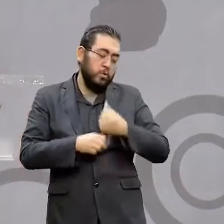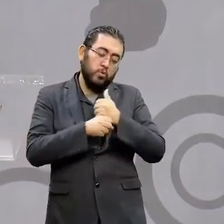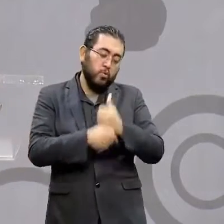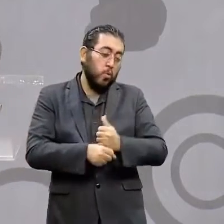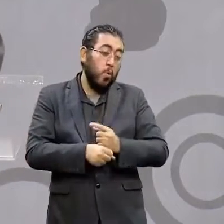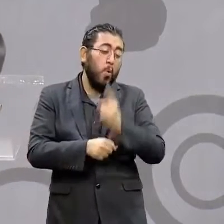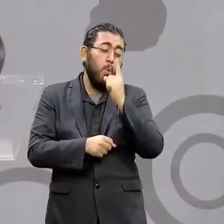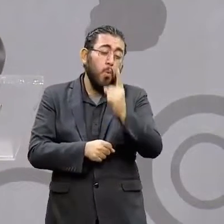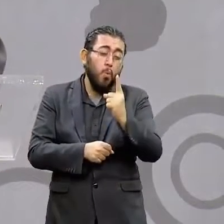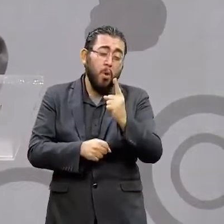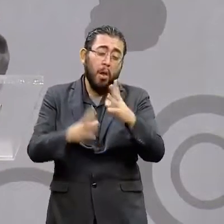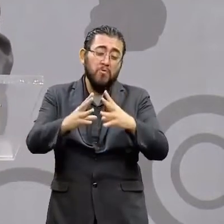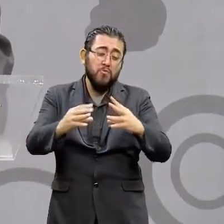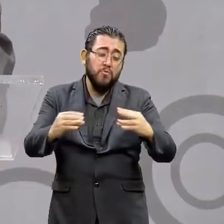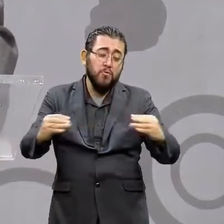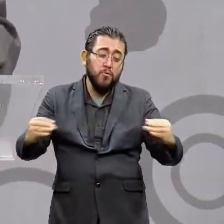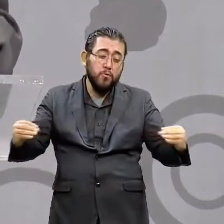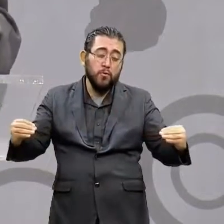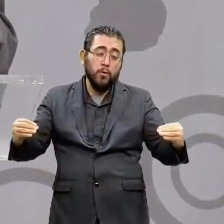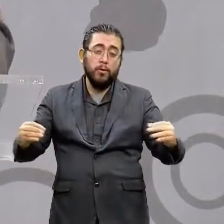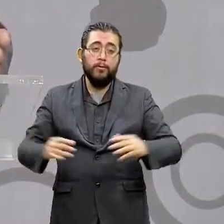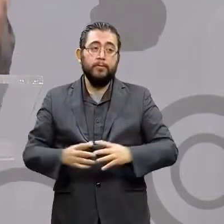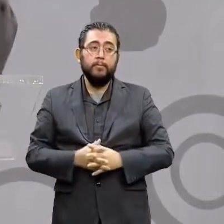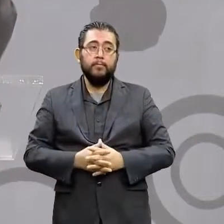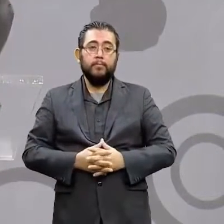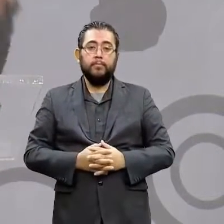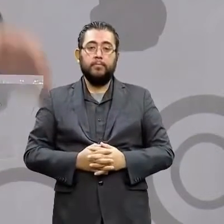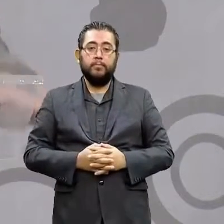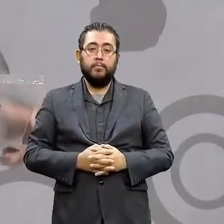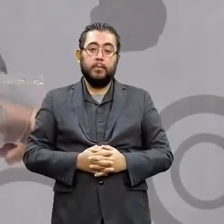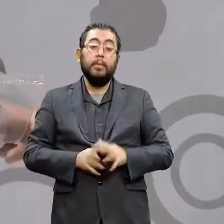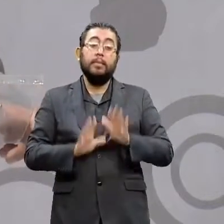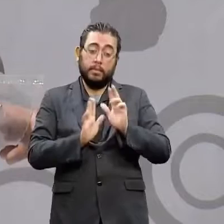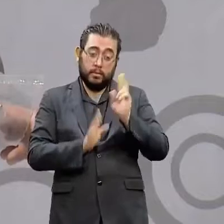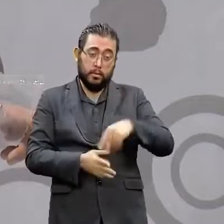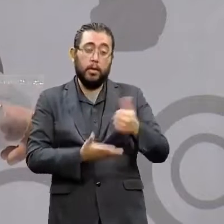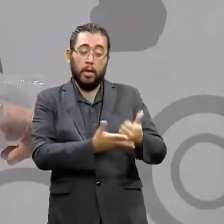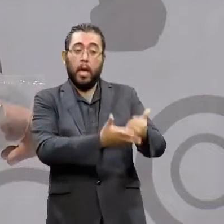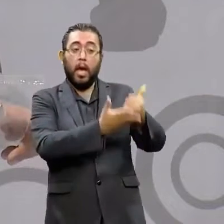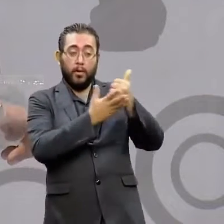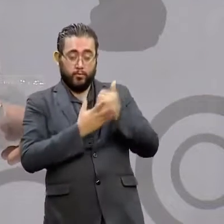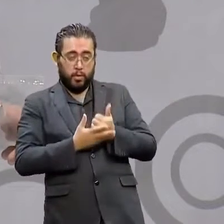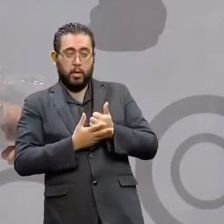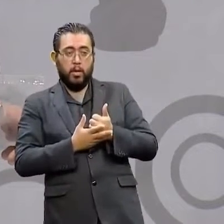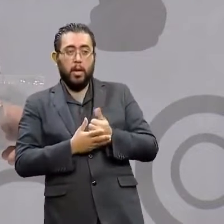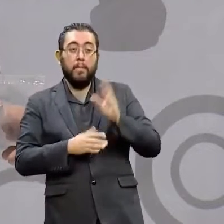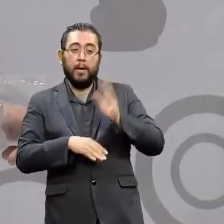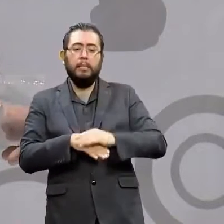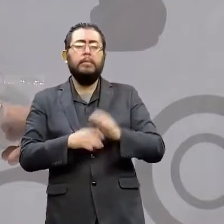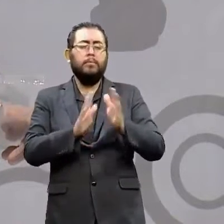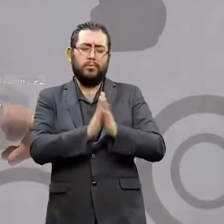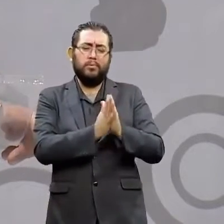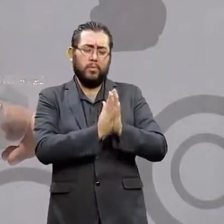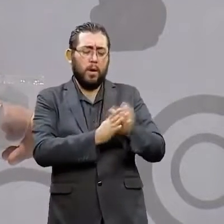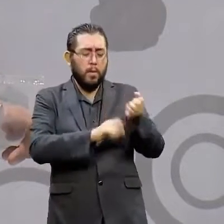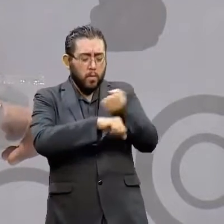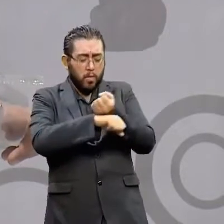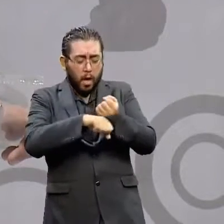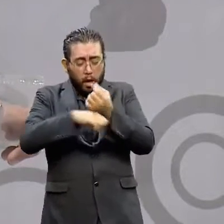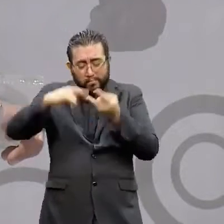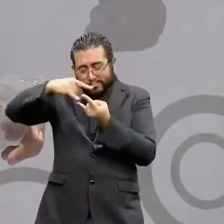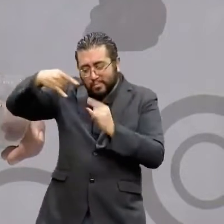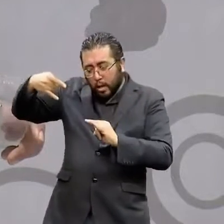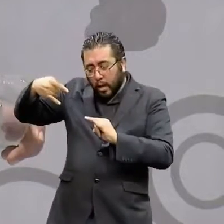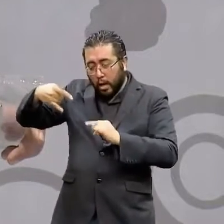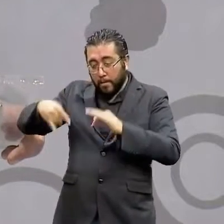una familiar desaparecido que nos ayuden aportando su muestra esta toma de muestras para